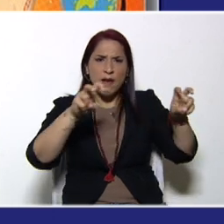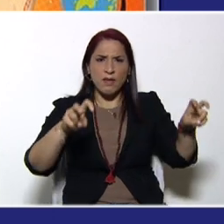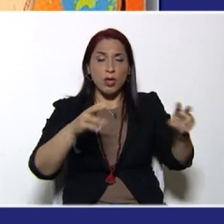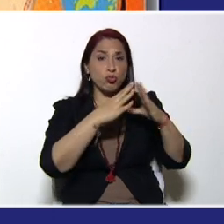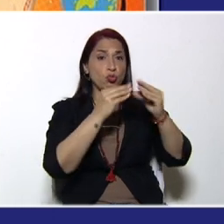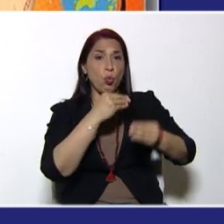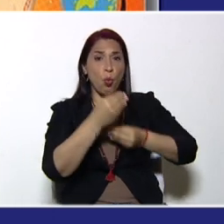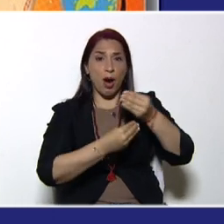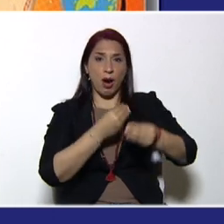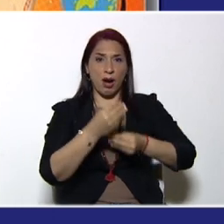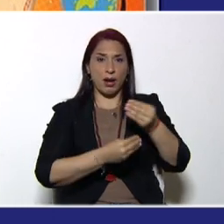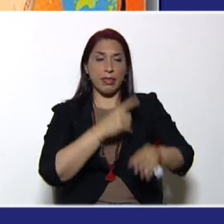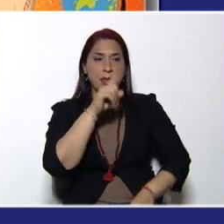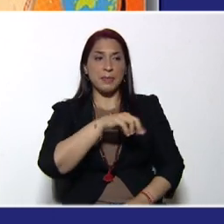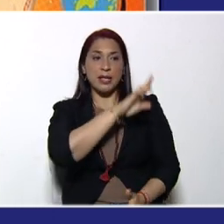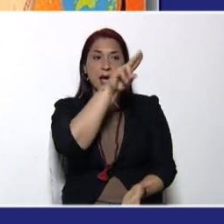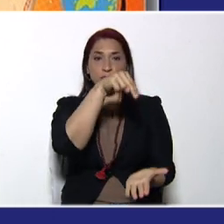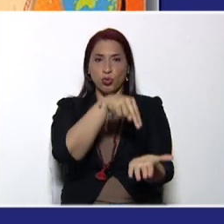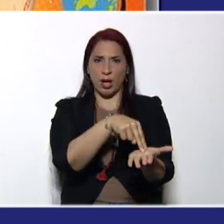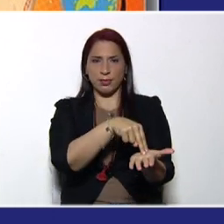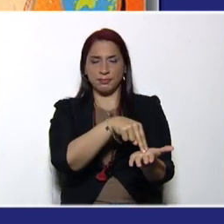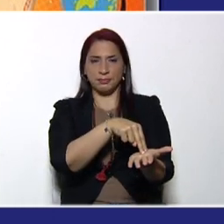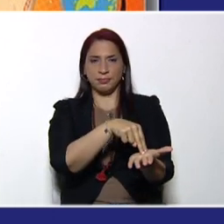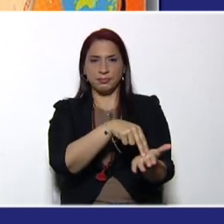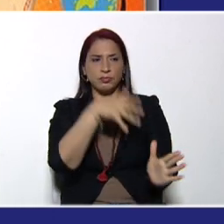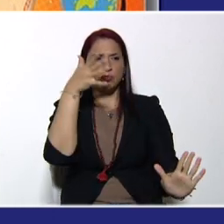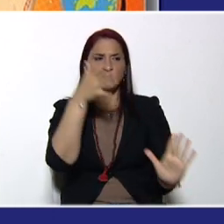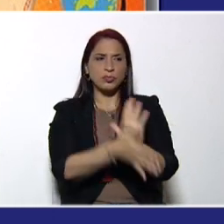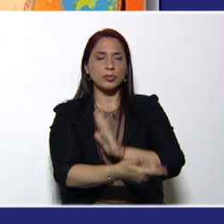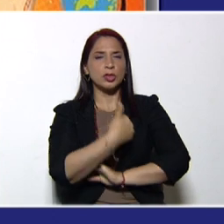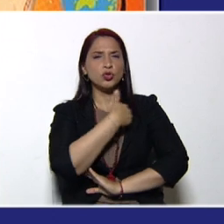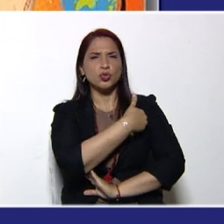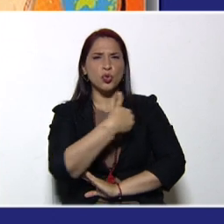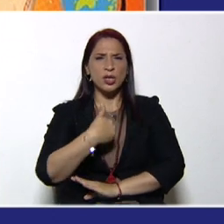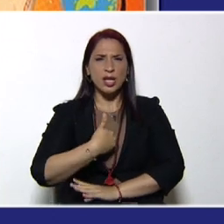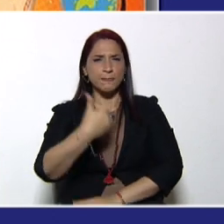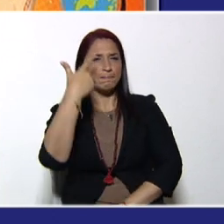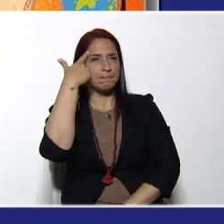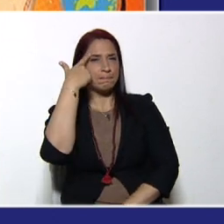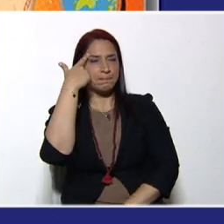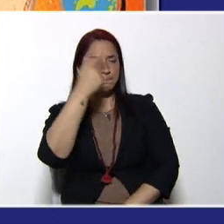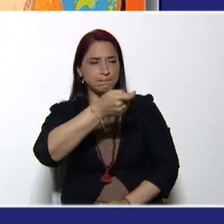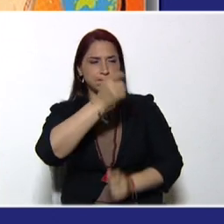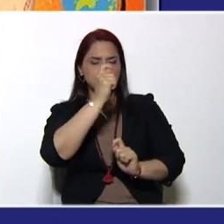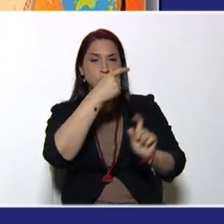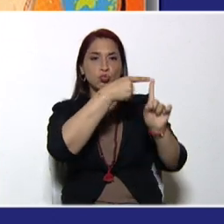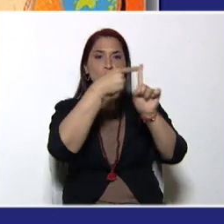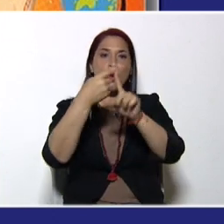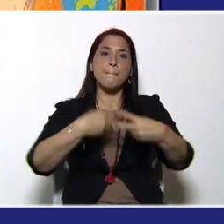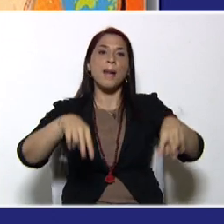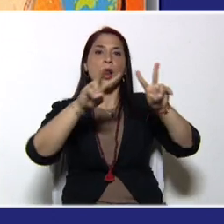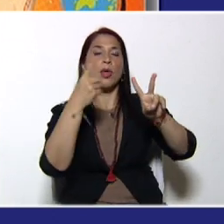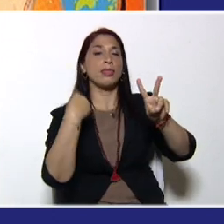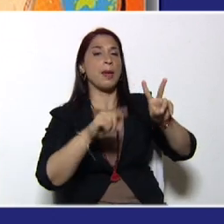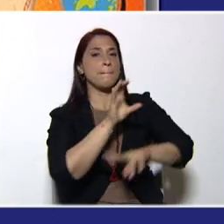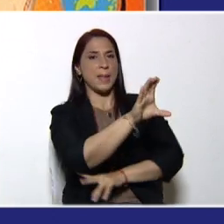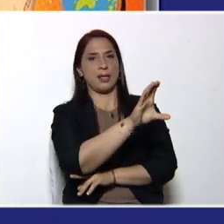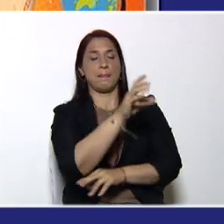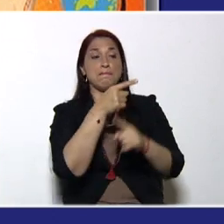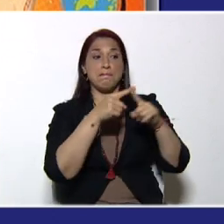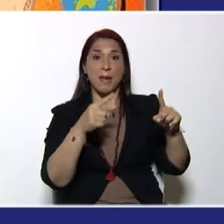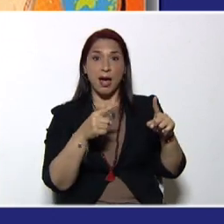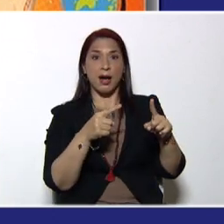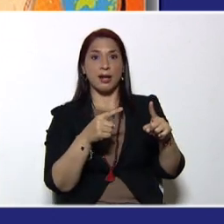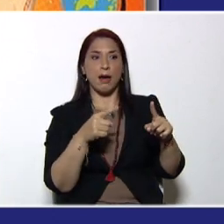elabore. Y lo nacional, que precisamente es algo de lo que quiero tomar en cuenta, que es la suma de los valores que tiene una nación para